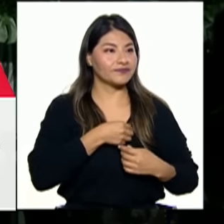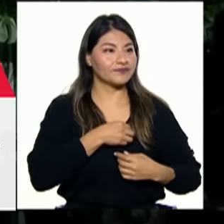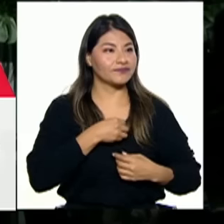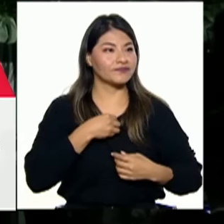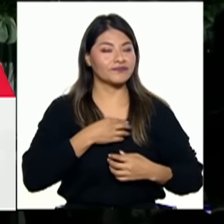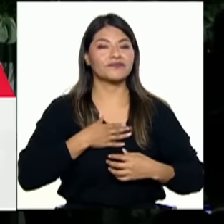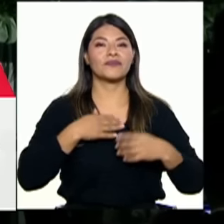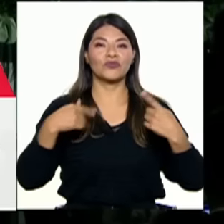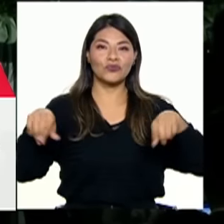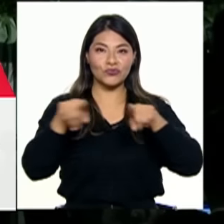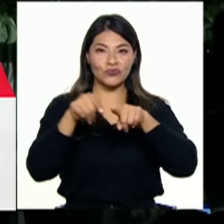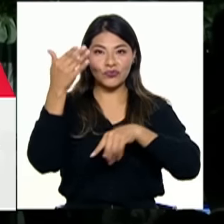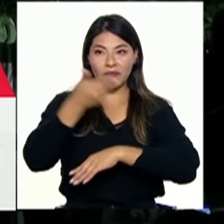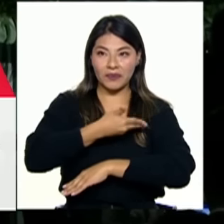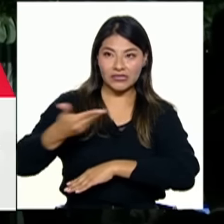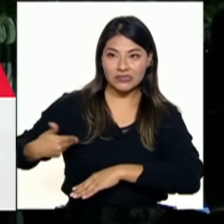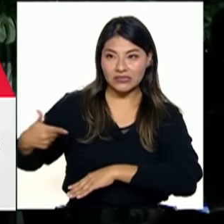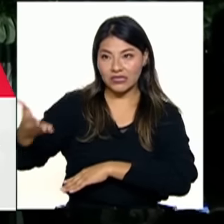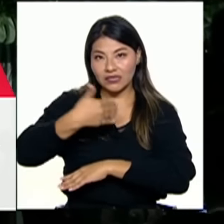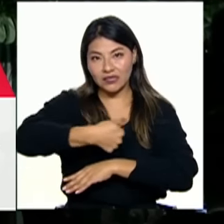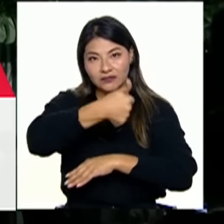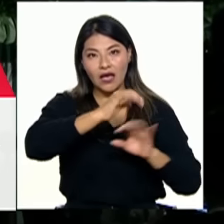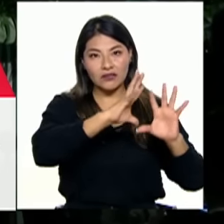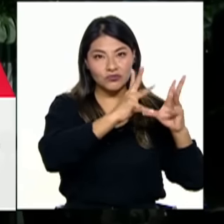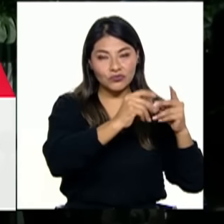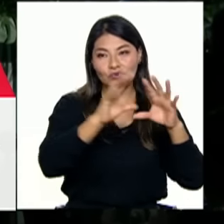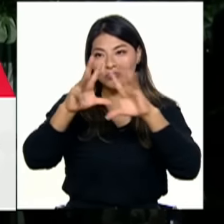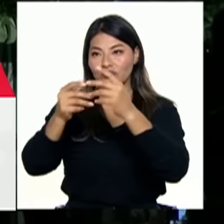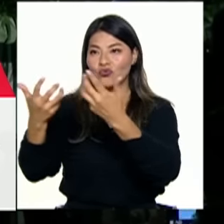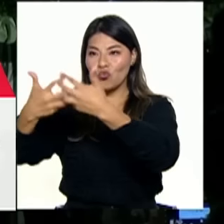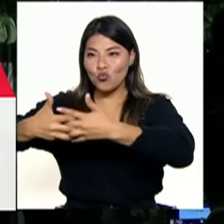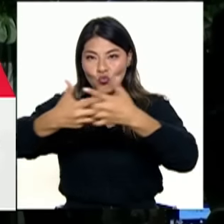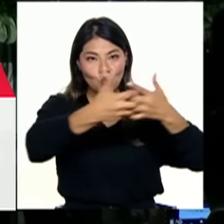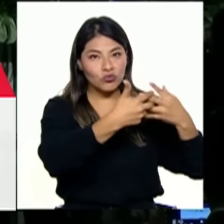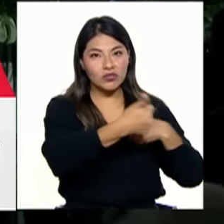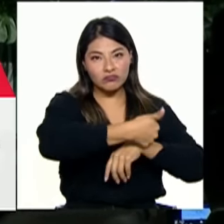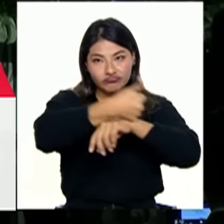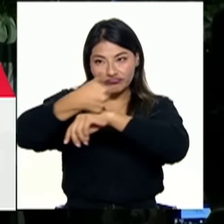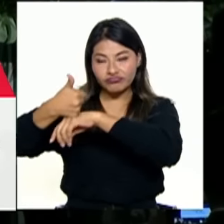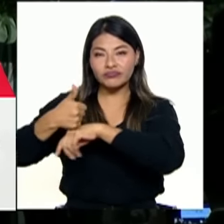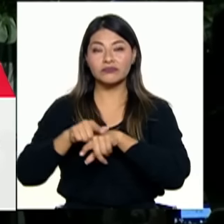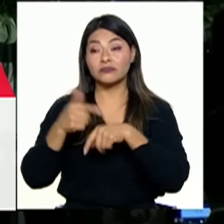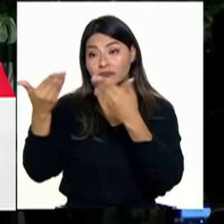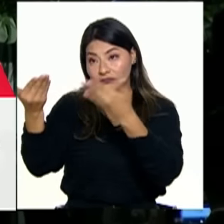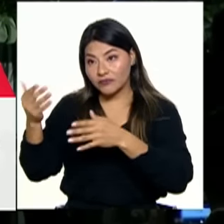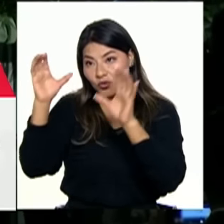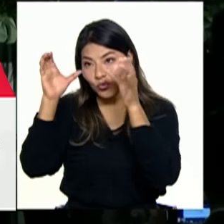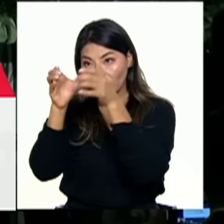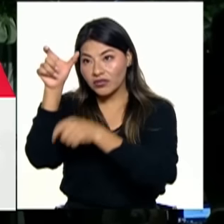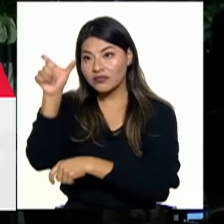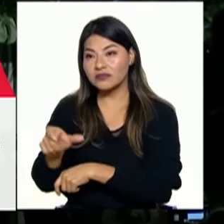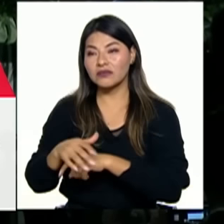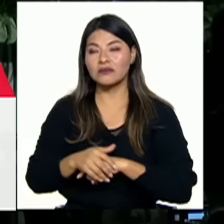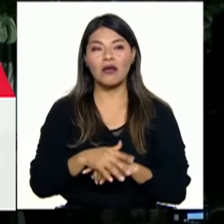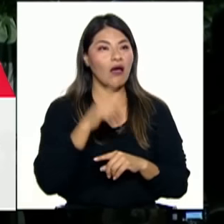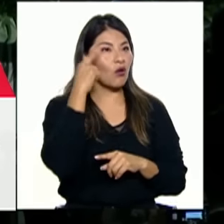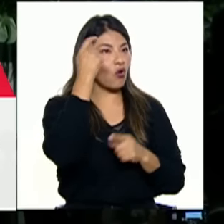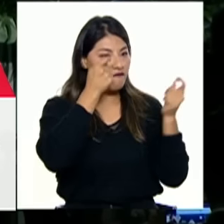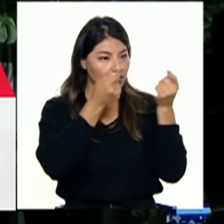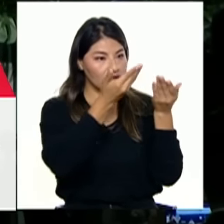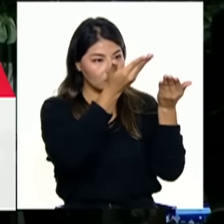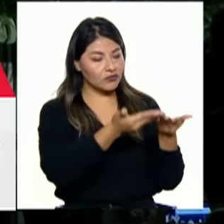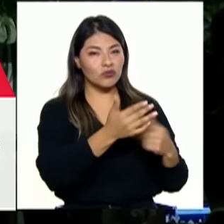presidente saliente de la Sociedad Nacional de Industrias, estimados ministros, señores congresistas, señores gobernadores,